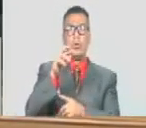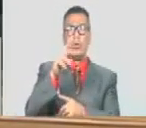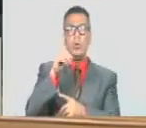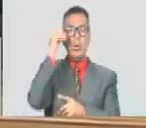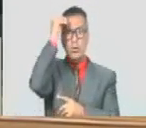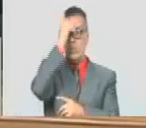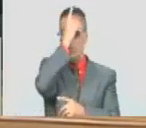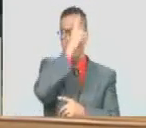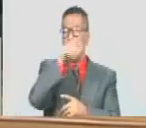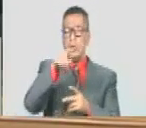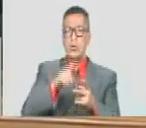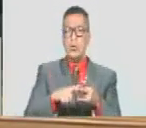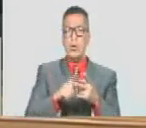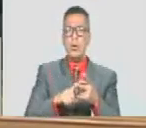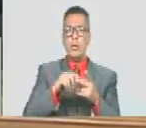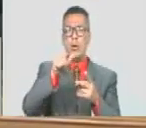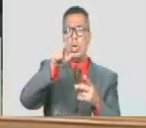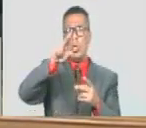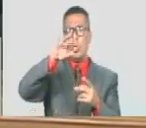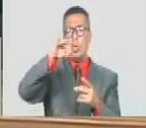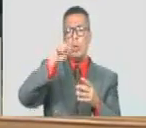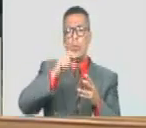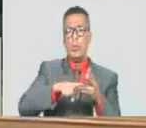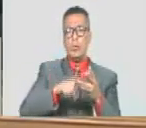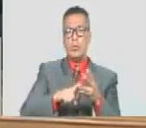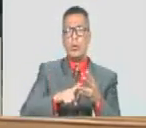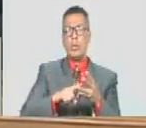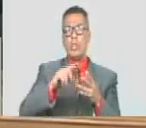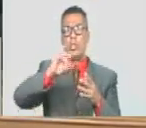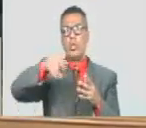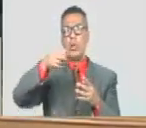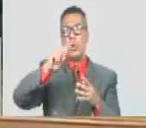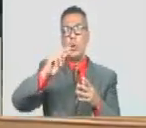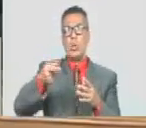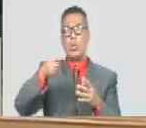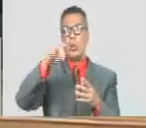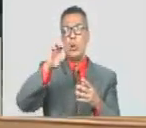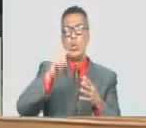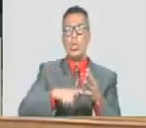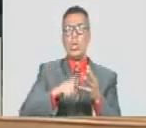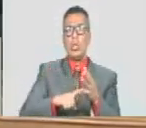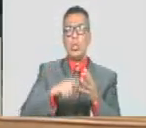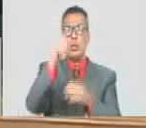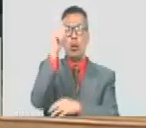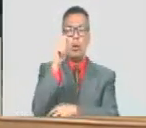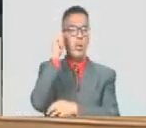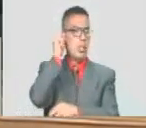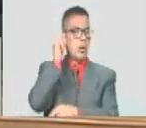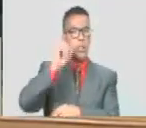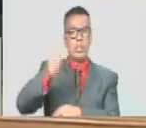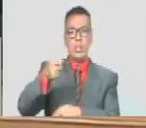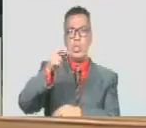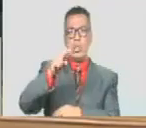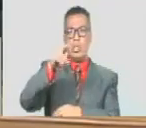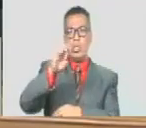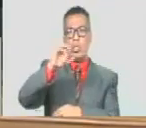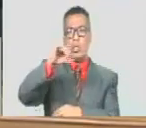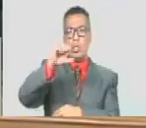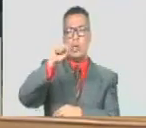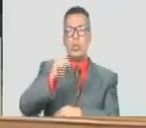Diosdado Cabello Rondón, Luis Augusto Romero, Jorge Rodríguez Gómez y la diputada Grecia